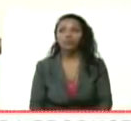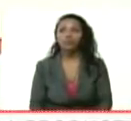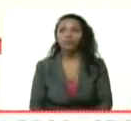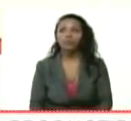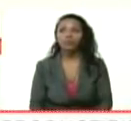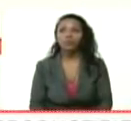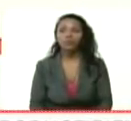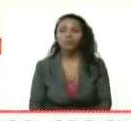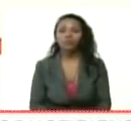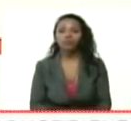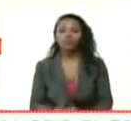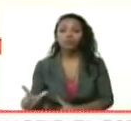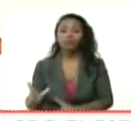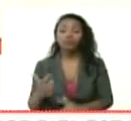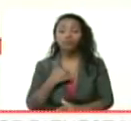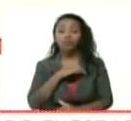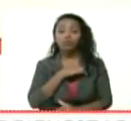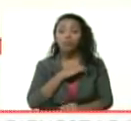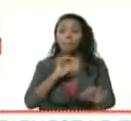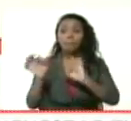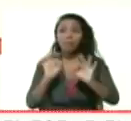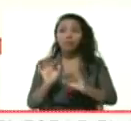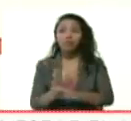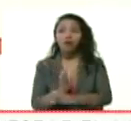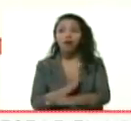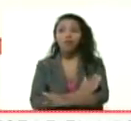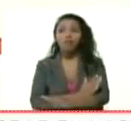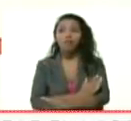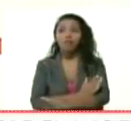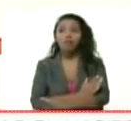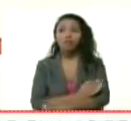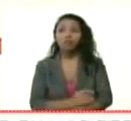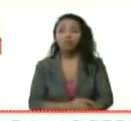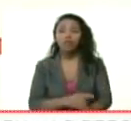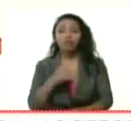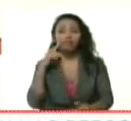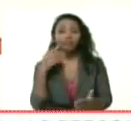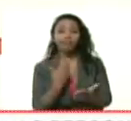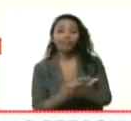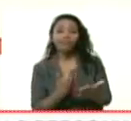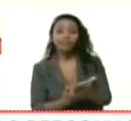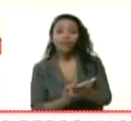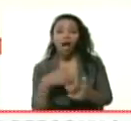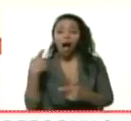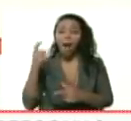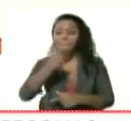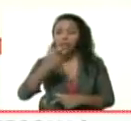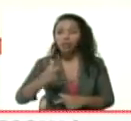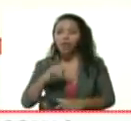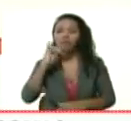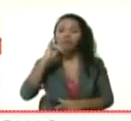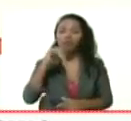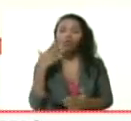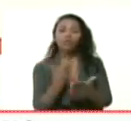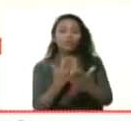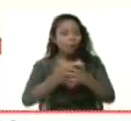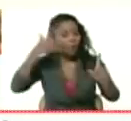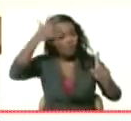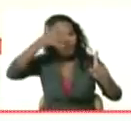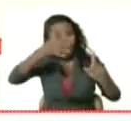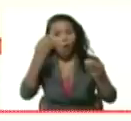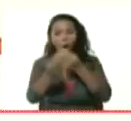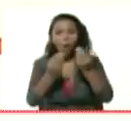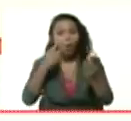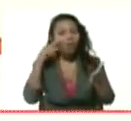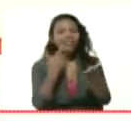Ya estamos preparando nuestros testigos, con la formación de testigos